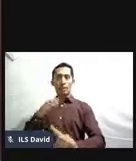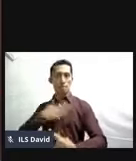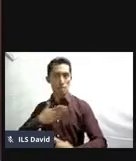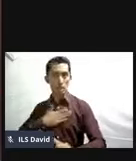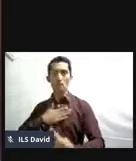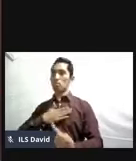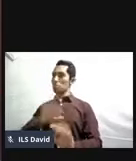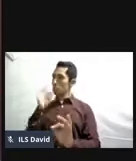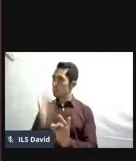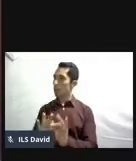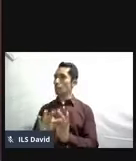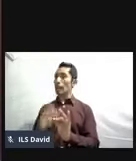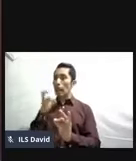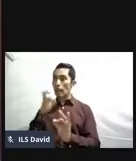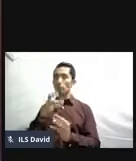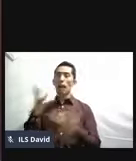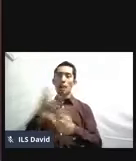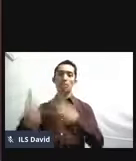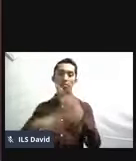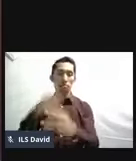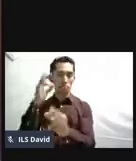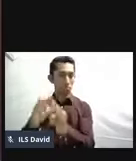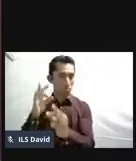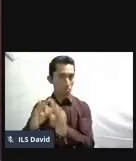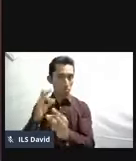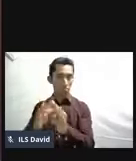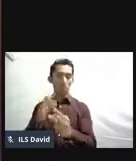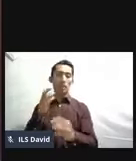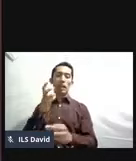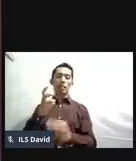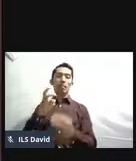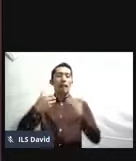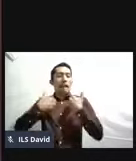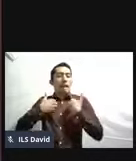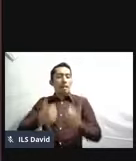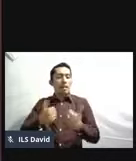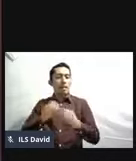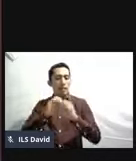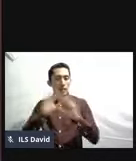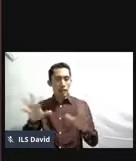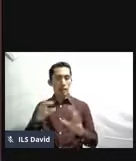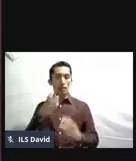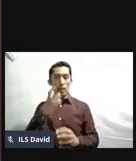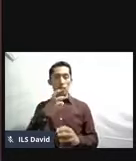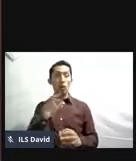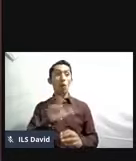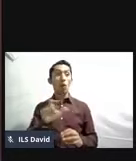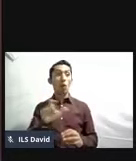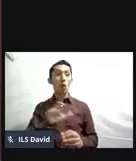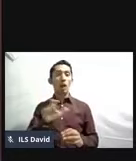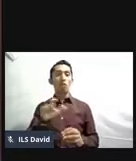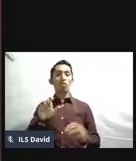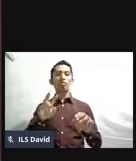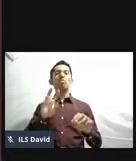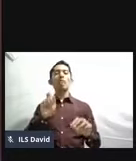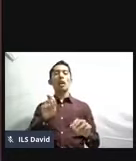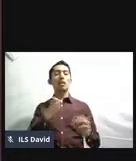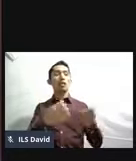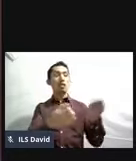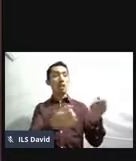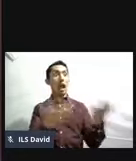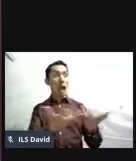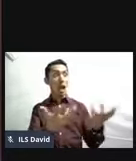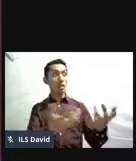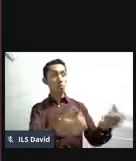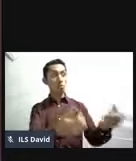requiere que comprendamos que la meritocracia lo único que hace o lo único que va a provocar en las